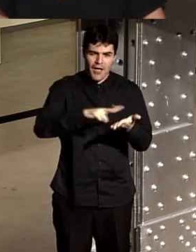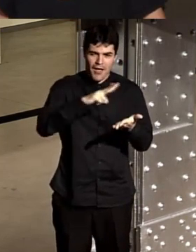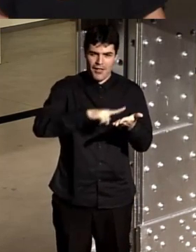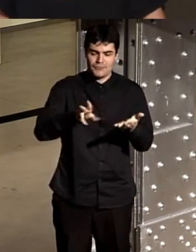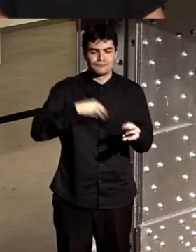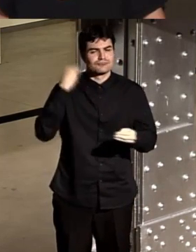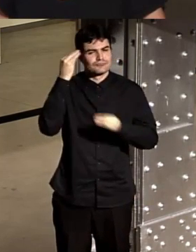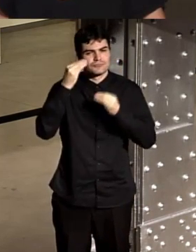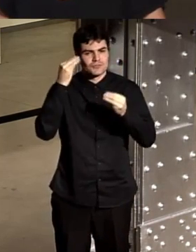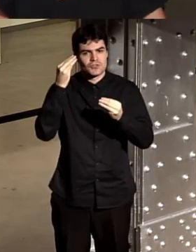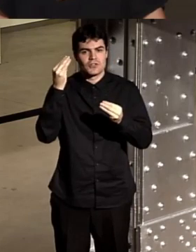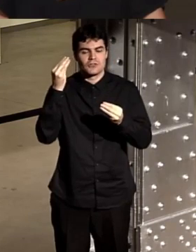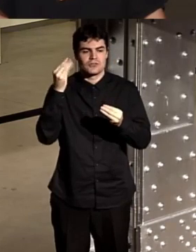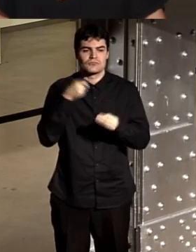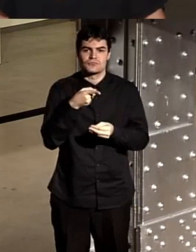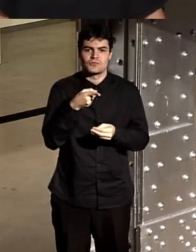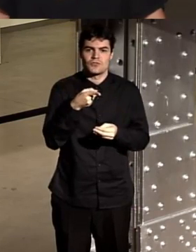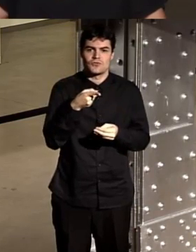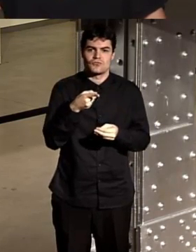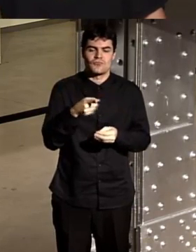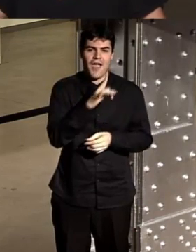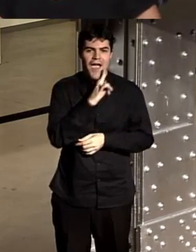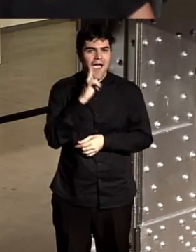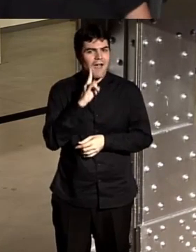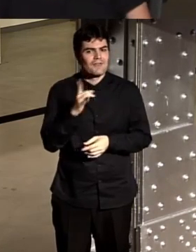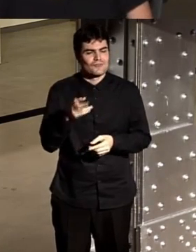que va a ser una aventura personal muy interesante.